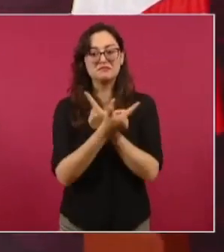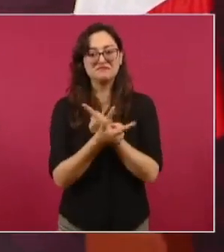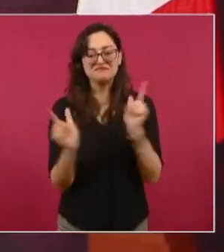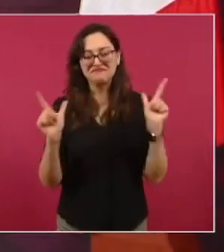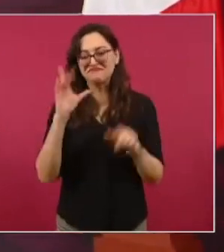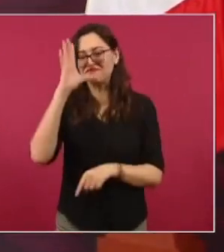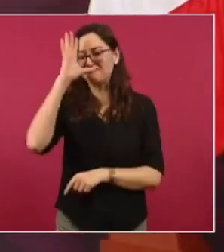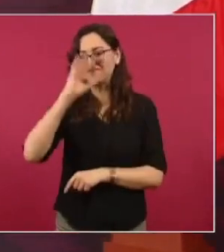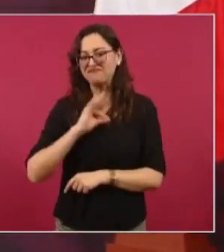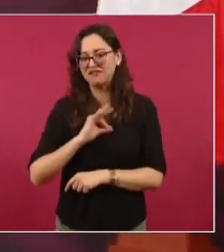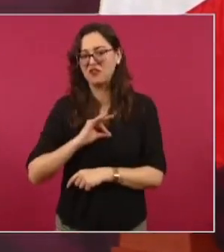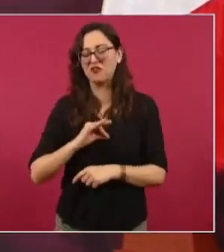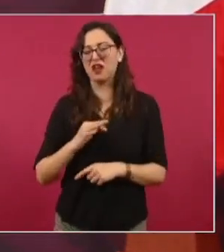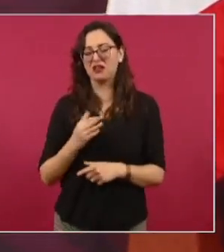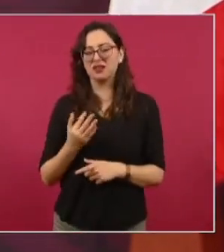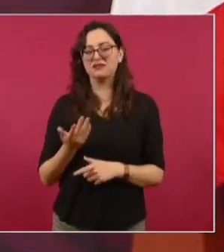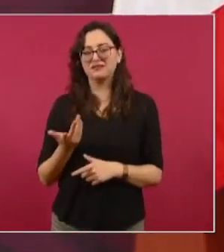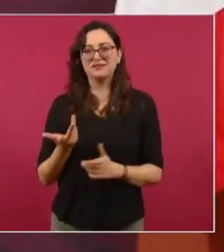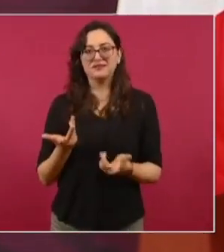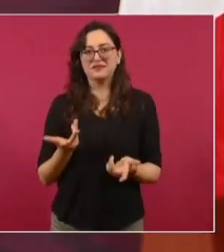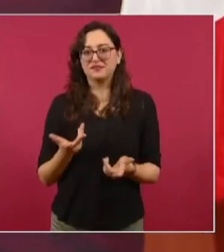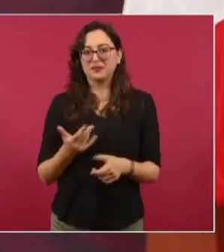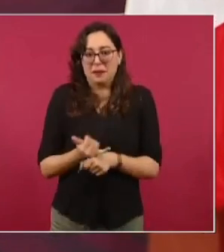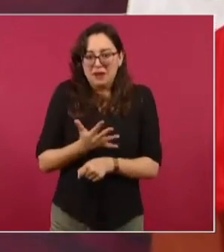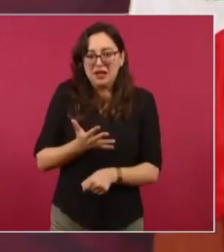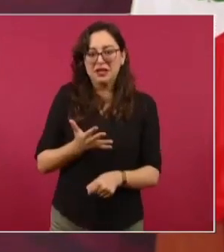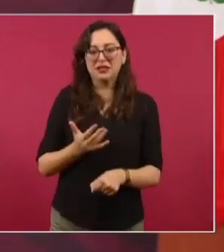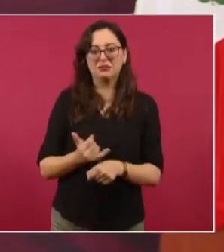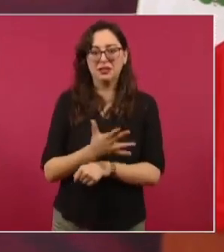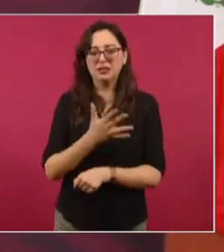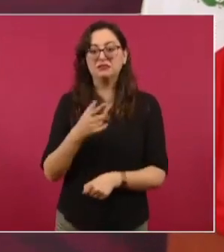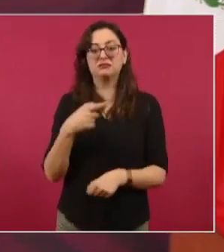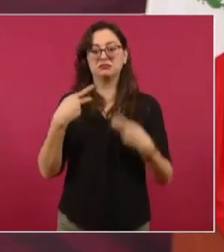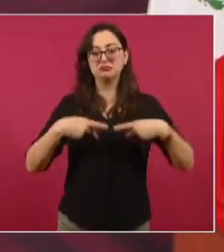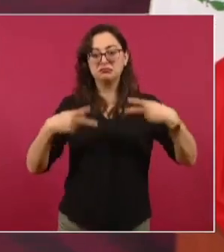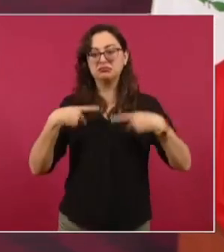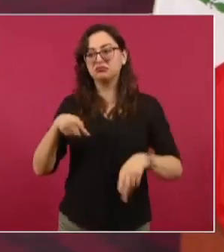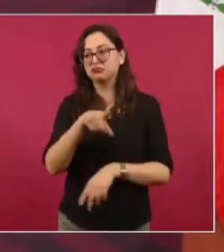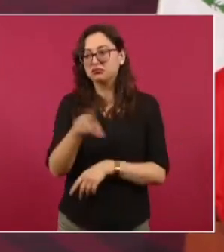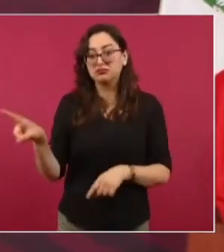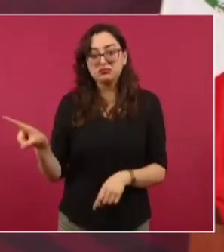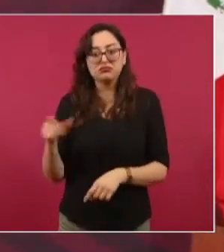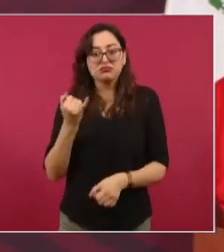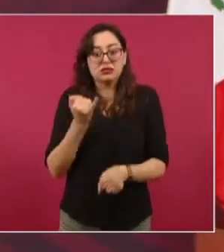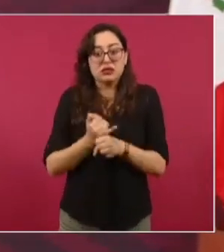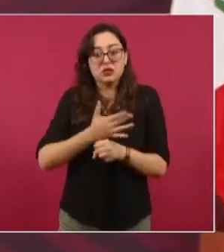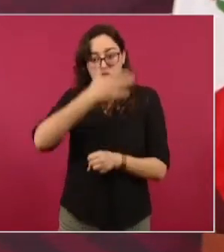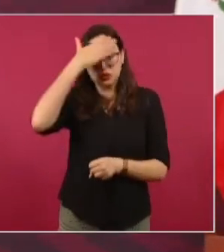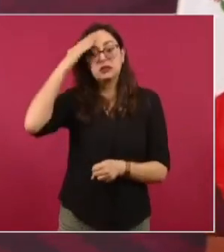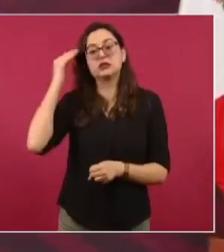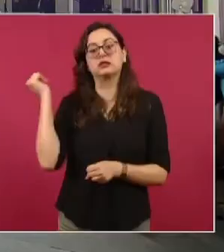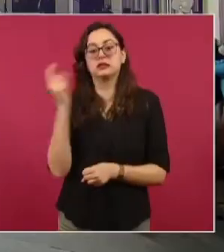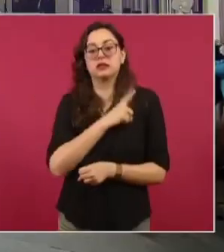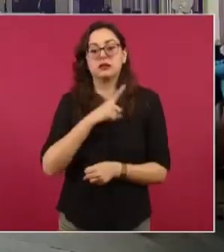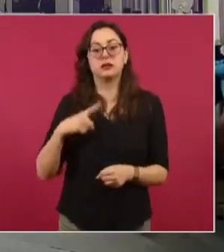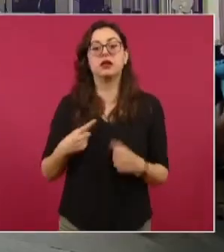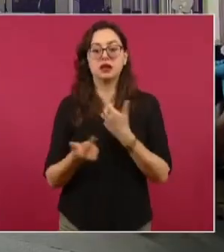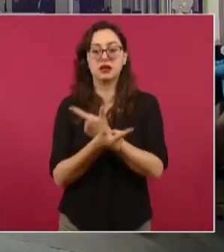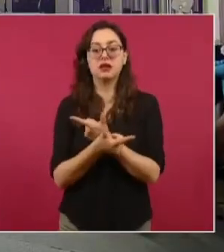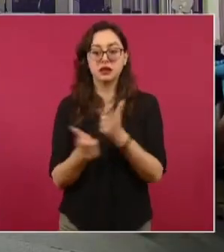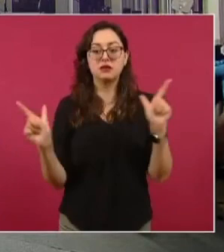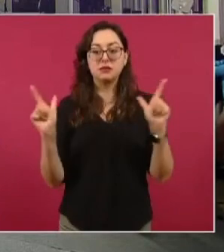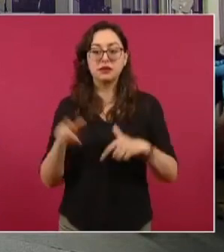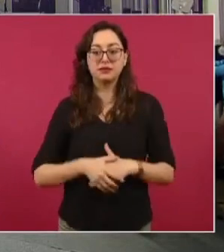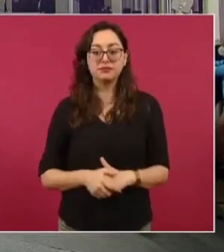dirigentes y campesinos que son inocentes que deberían de estar libres así